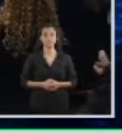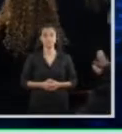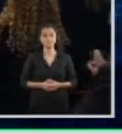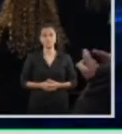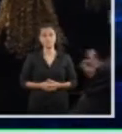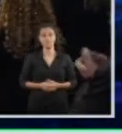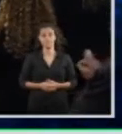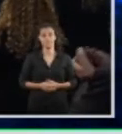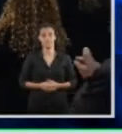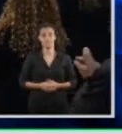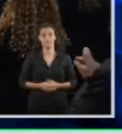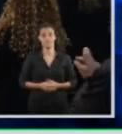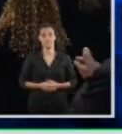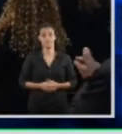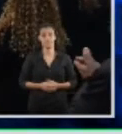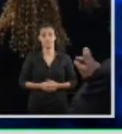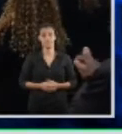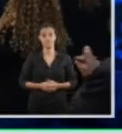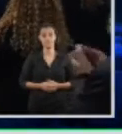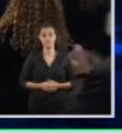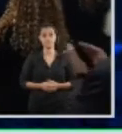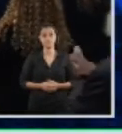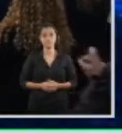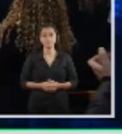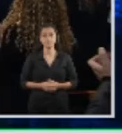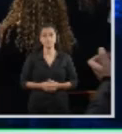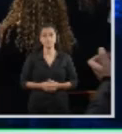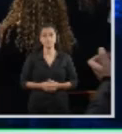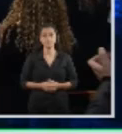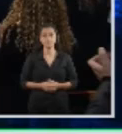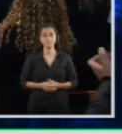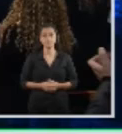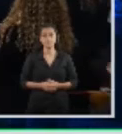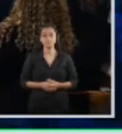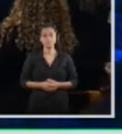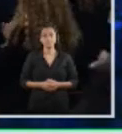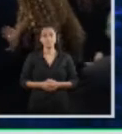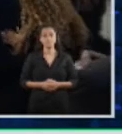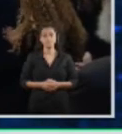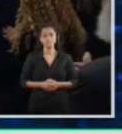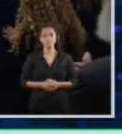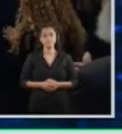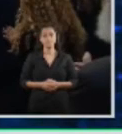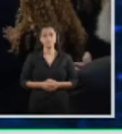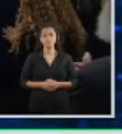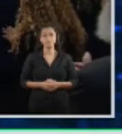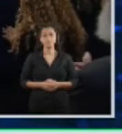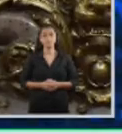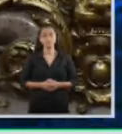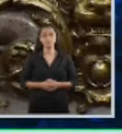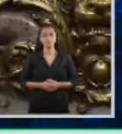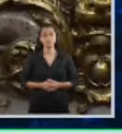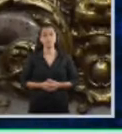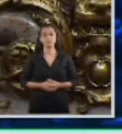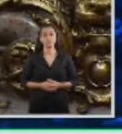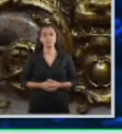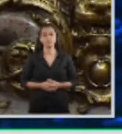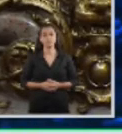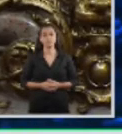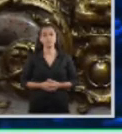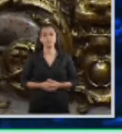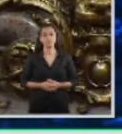en la Argentina puede ser una eternidad, como también puede ser